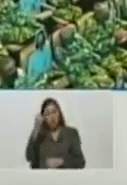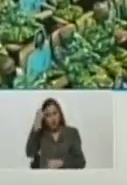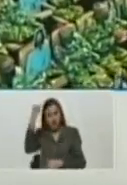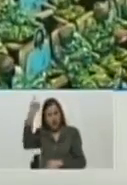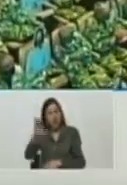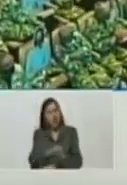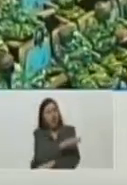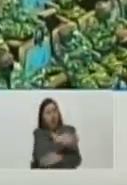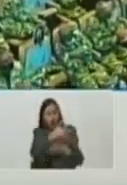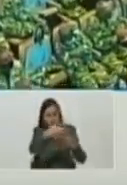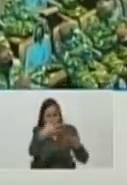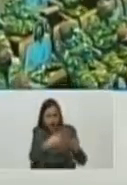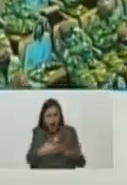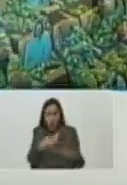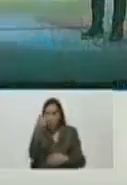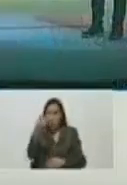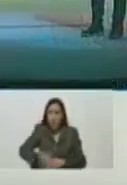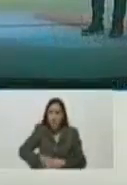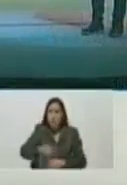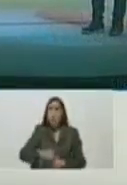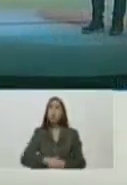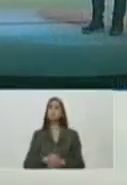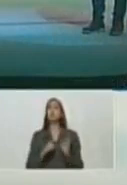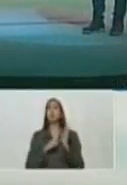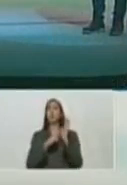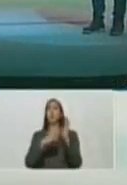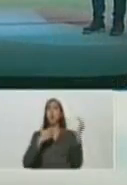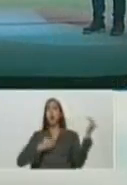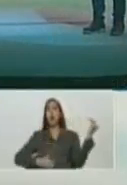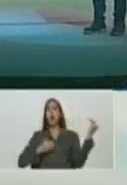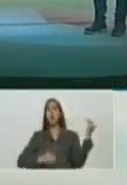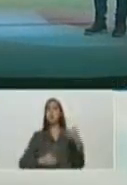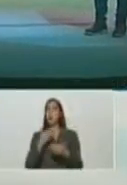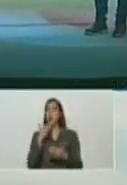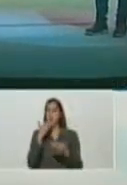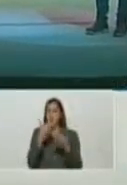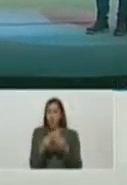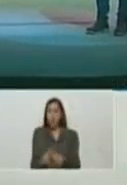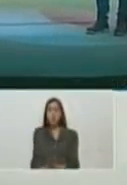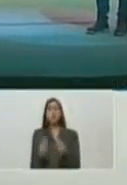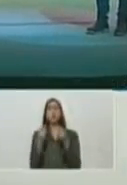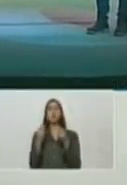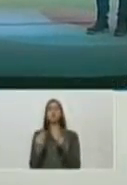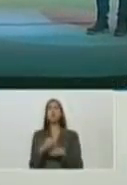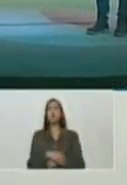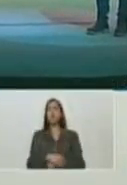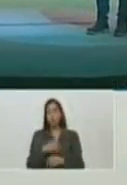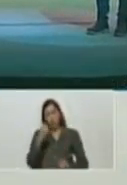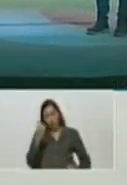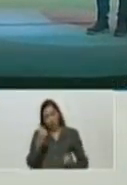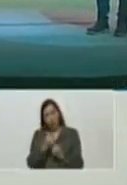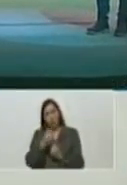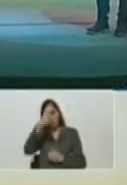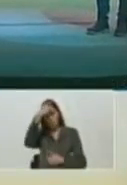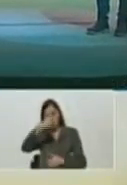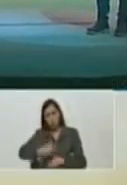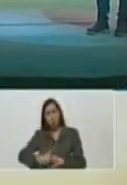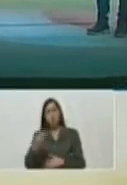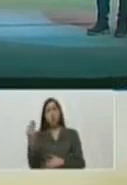la idiosincrasia del pueblo venezolano, que es lo que representa Ali Primera. Muchísimas gracias siempre, y aquí cuenta conmigo, camarada presidente,